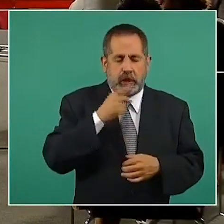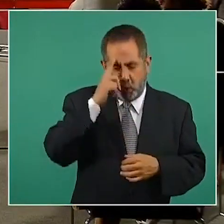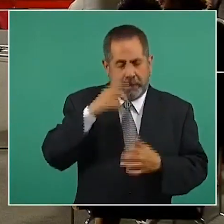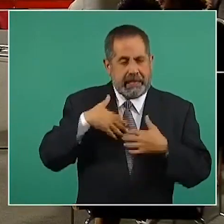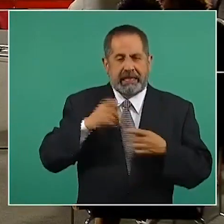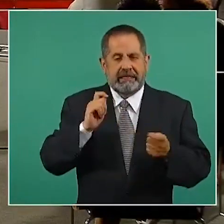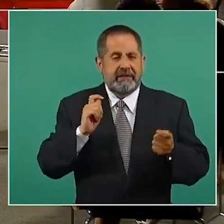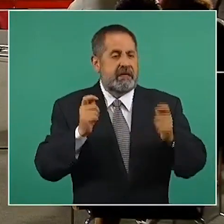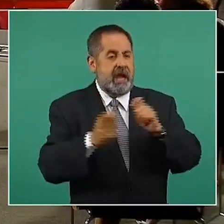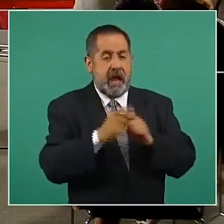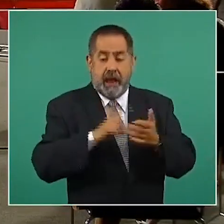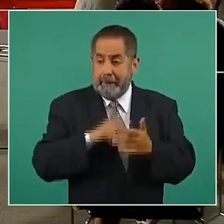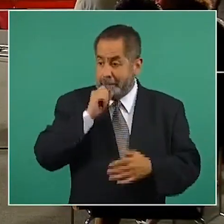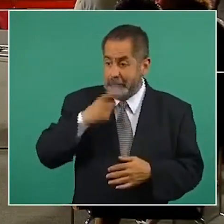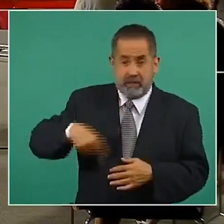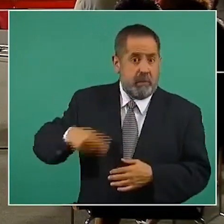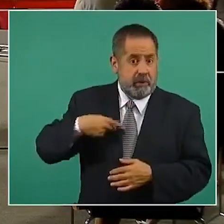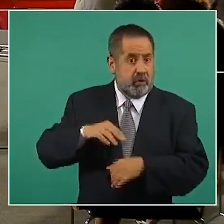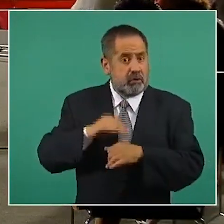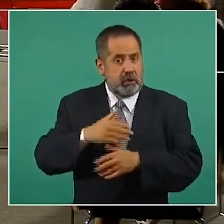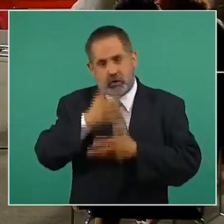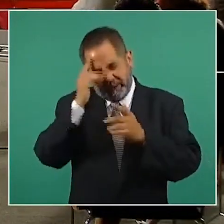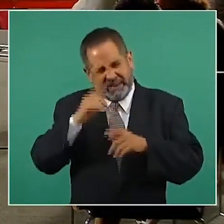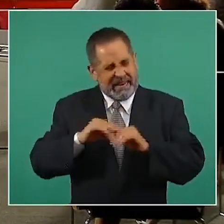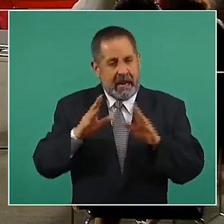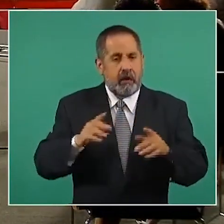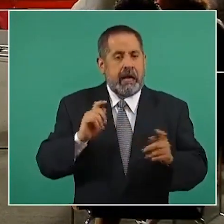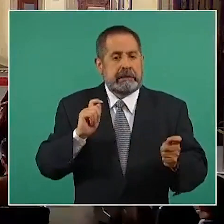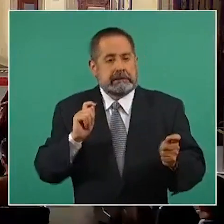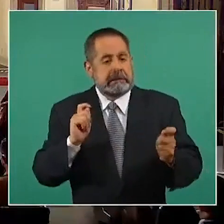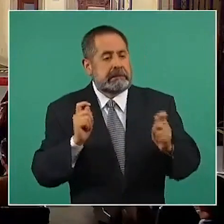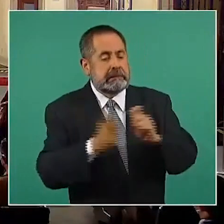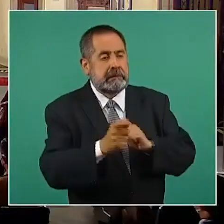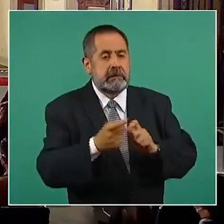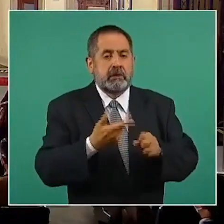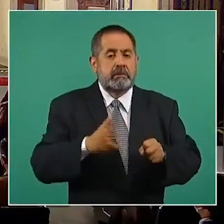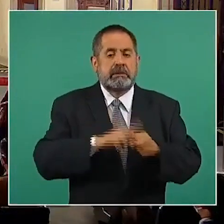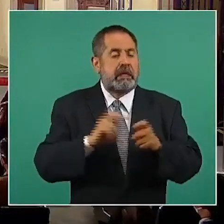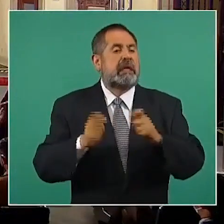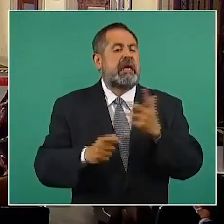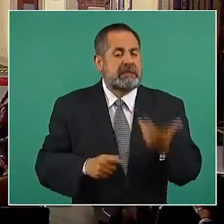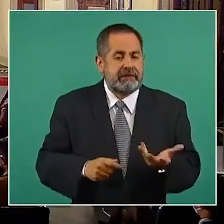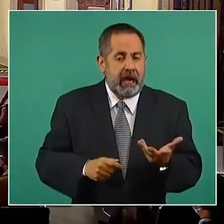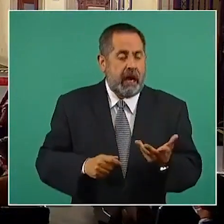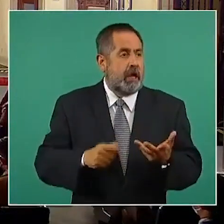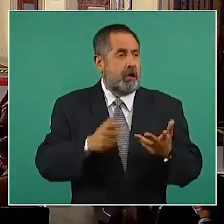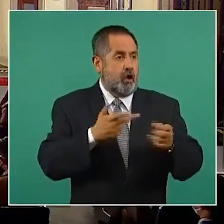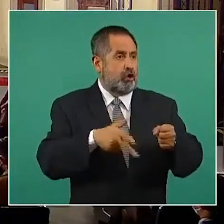frecuencia, incluso por personal médico. La reconversión hospitalaria es la adecuación de